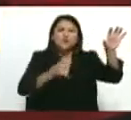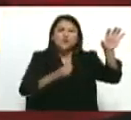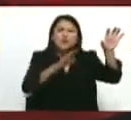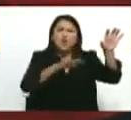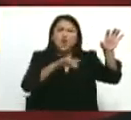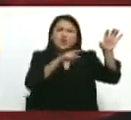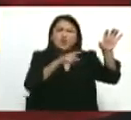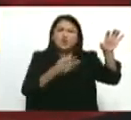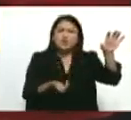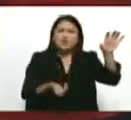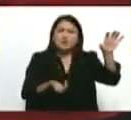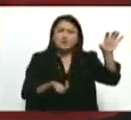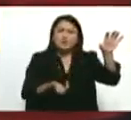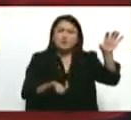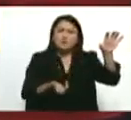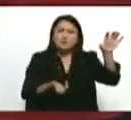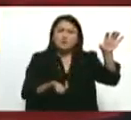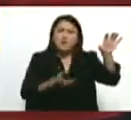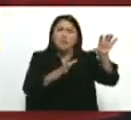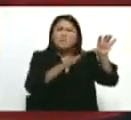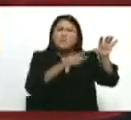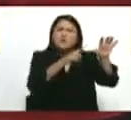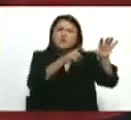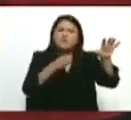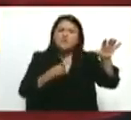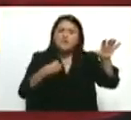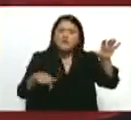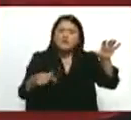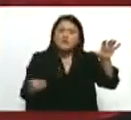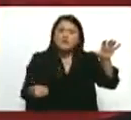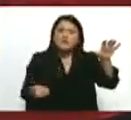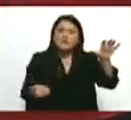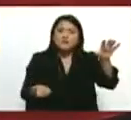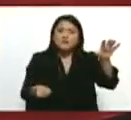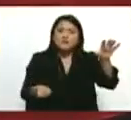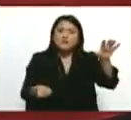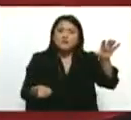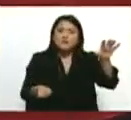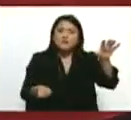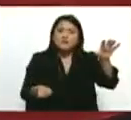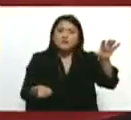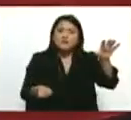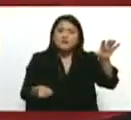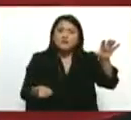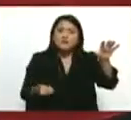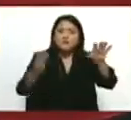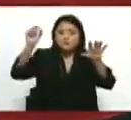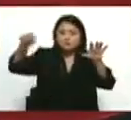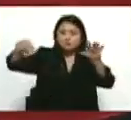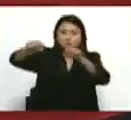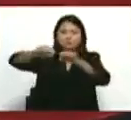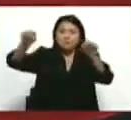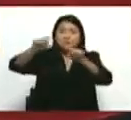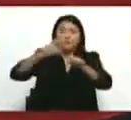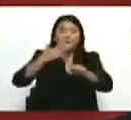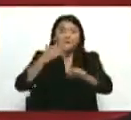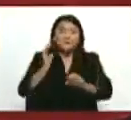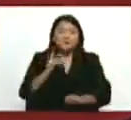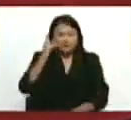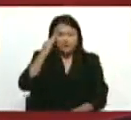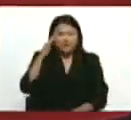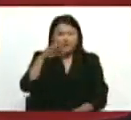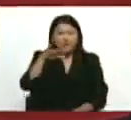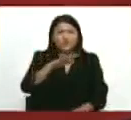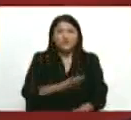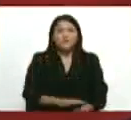tienes aquí? Ah, porque los está protegiendo por si acaso viene una bomba. ¿Ustedes saben dónde va a caer la primera bomba?